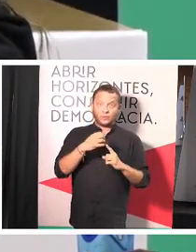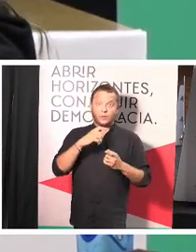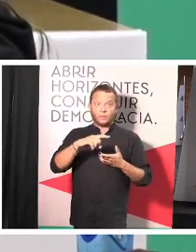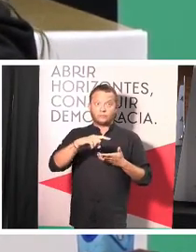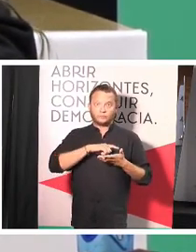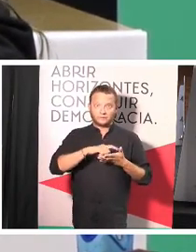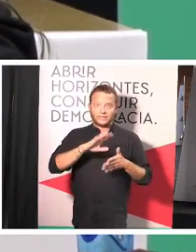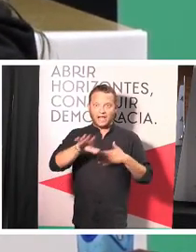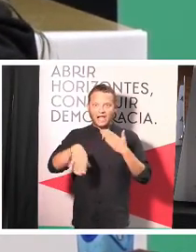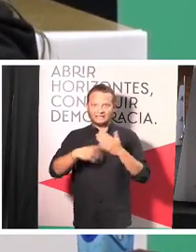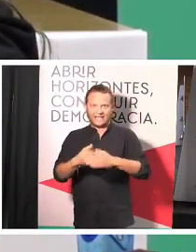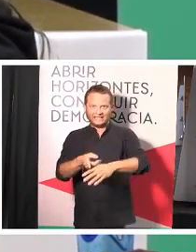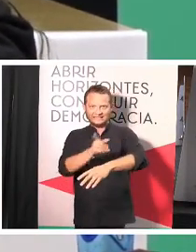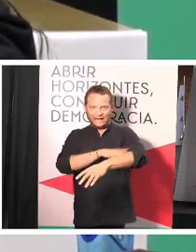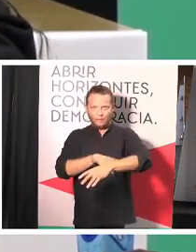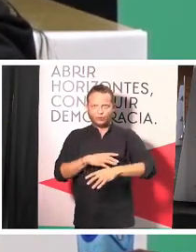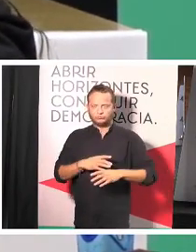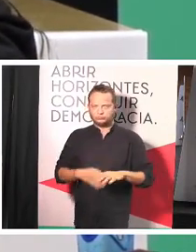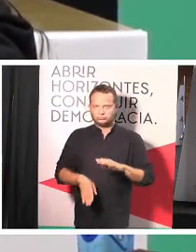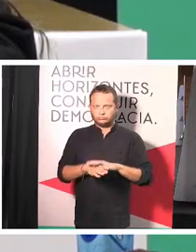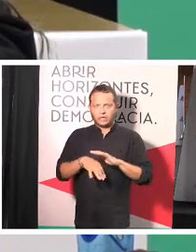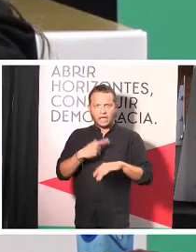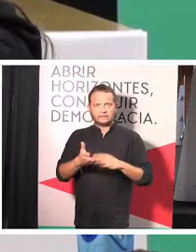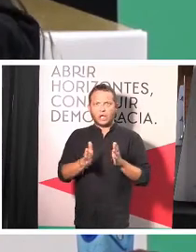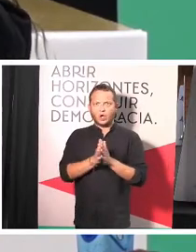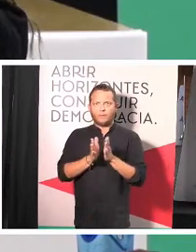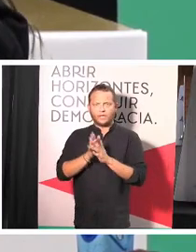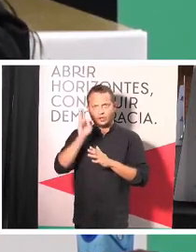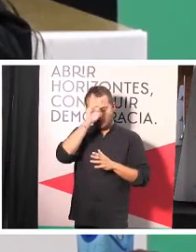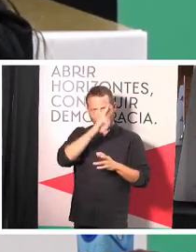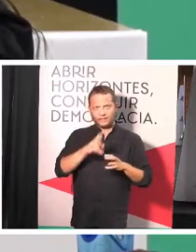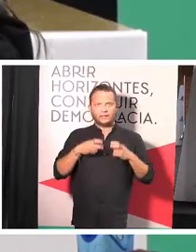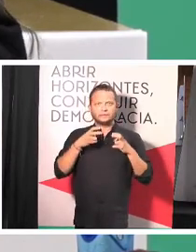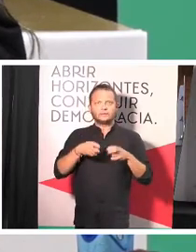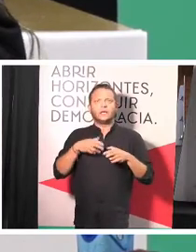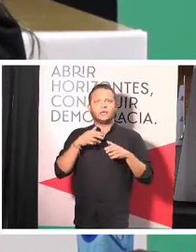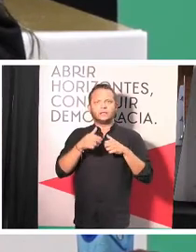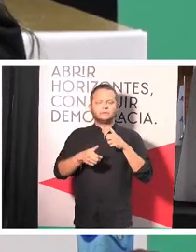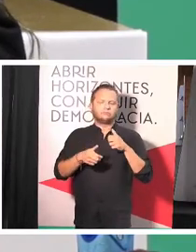ha ido hasta extremos, hasta el extremo de que un compañero en Madrid haya intentado ser